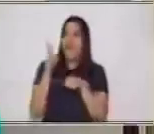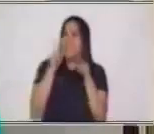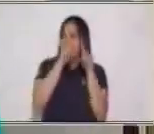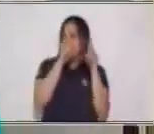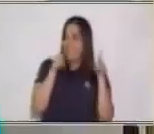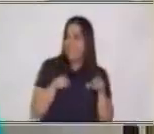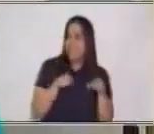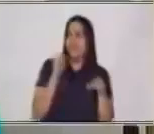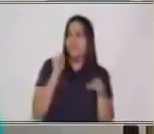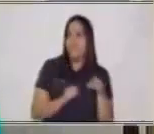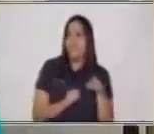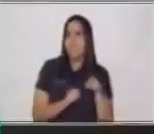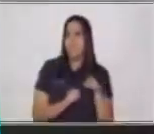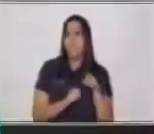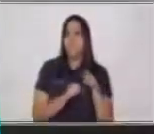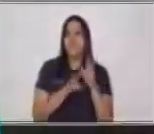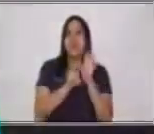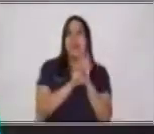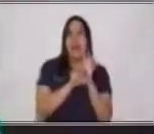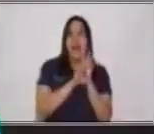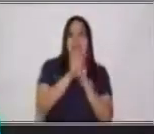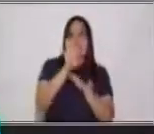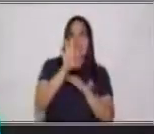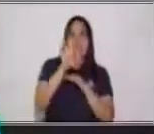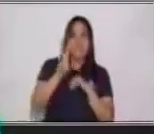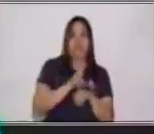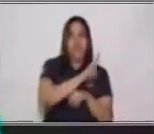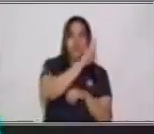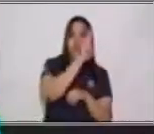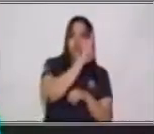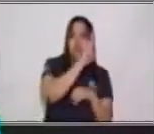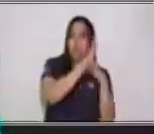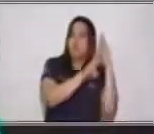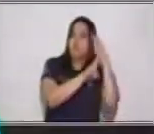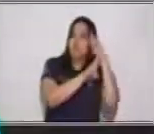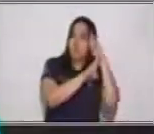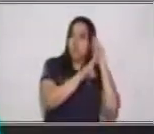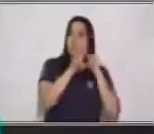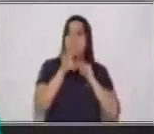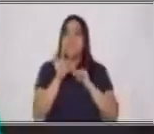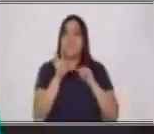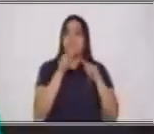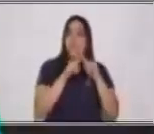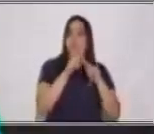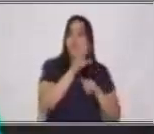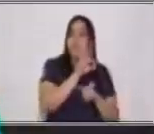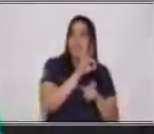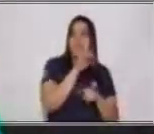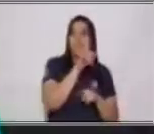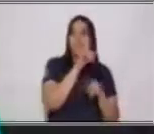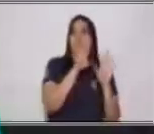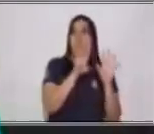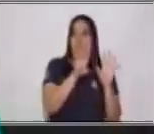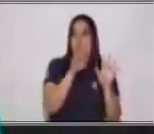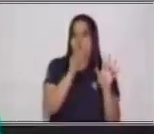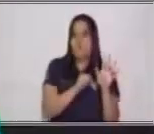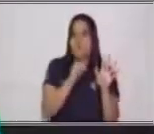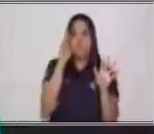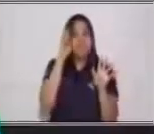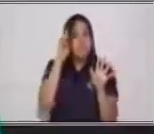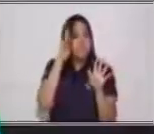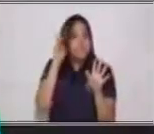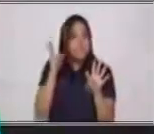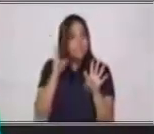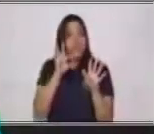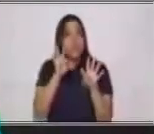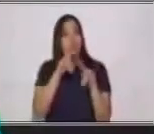potencia. 3 elevado al cuadrado, recordamos que es 9. Muy bien. ¿Por qué recordamos o